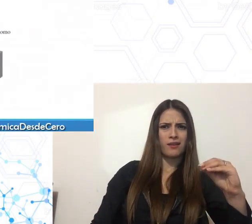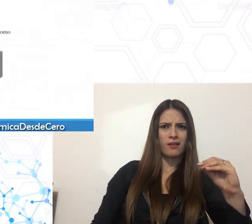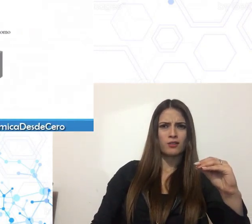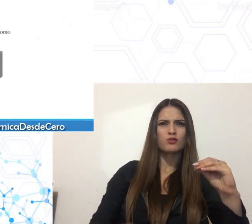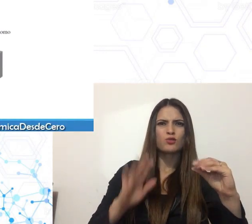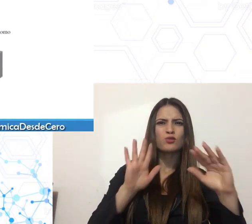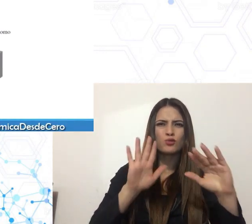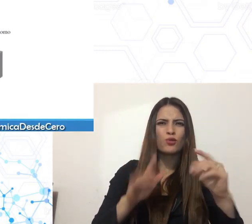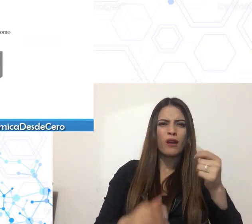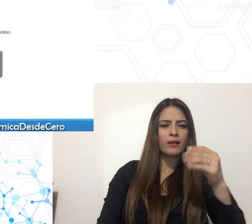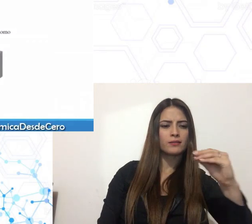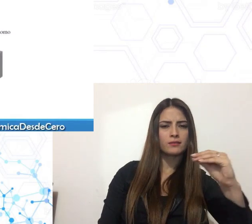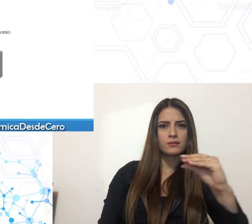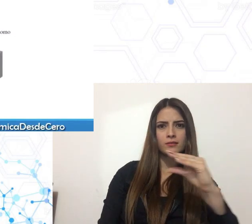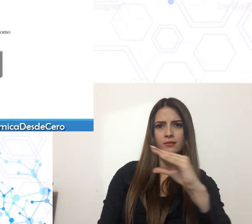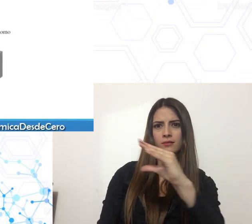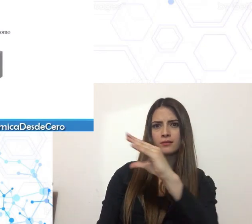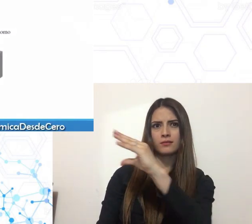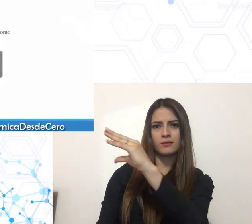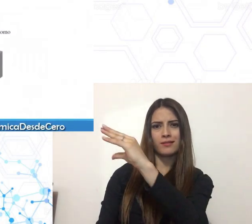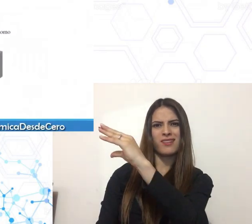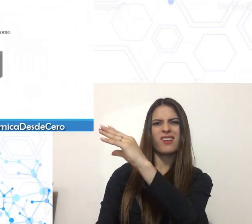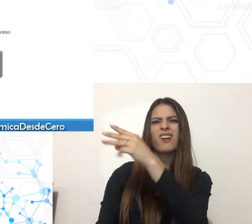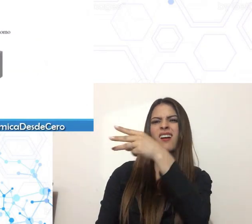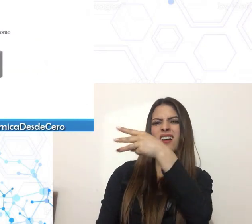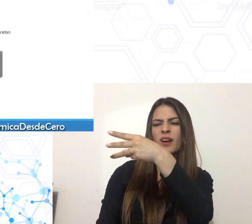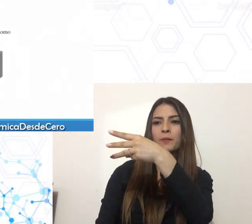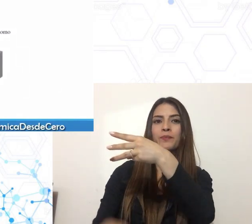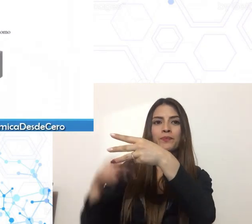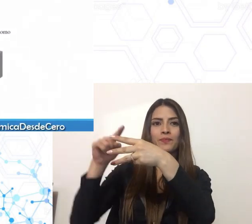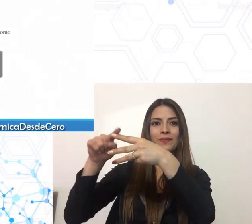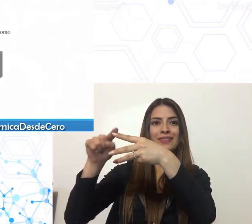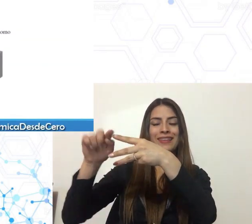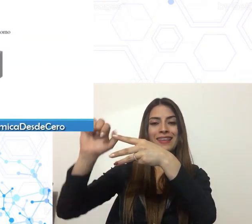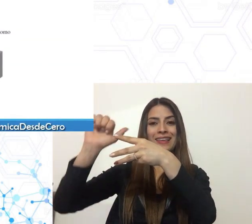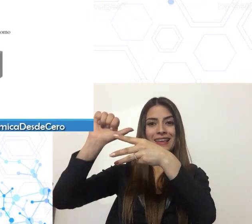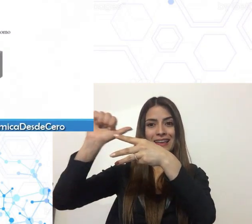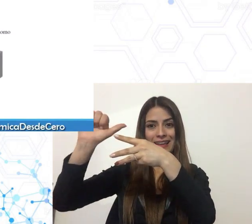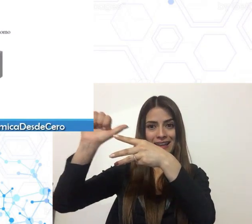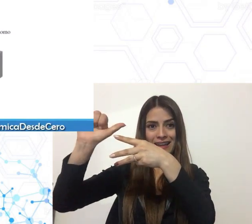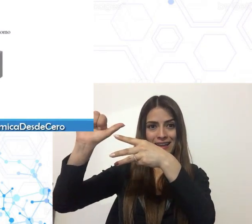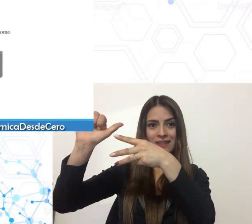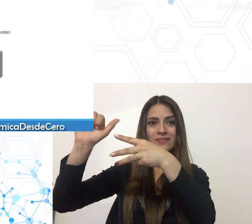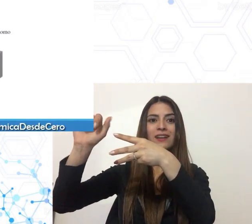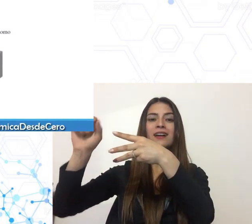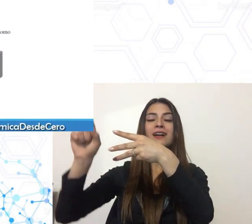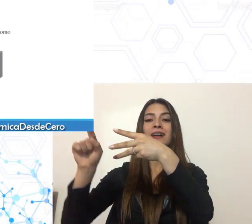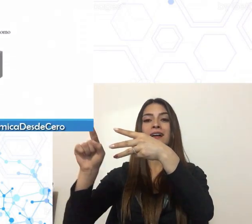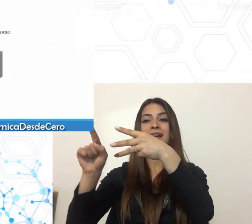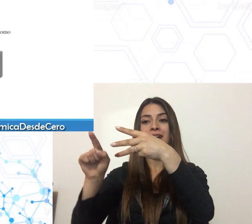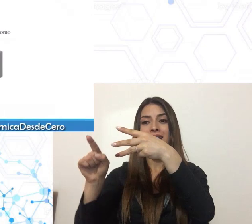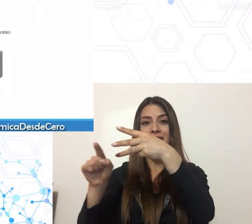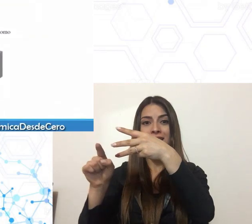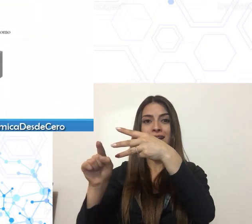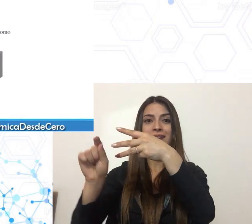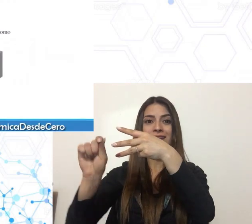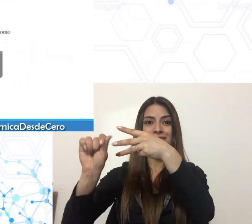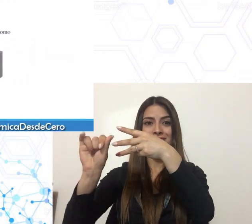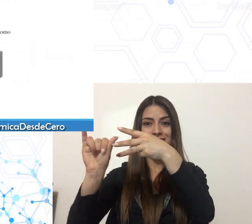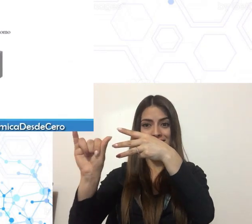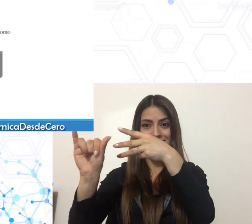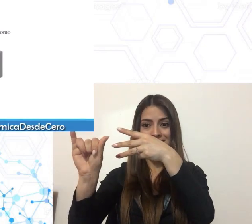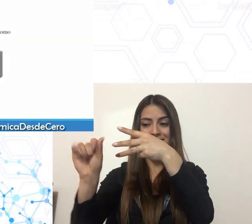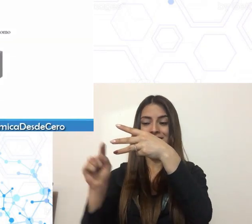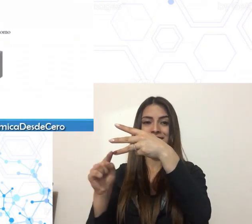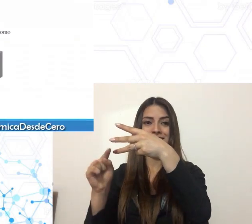unos rayos de unas diferentes longitudes y ángulos y lograron ser estudiados como los rayos